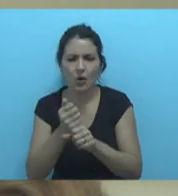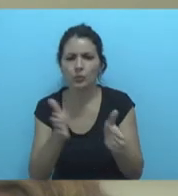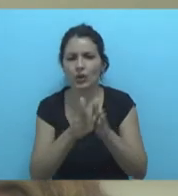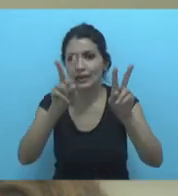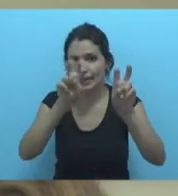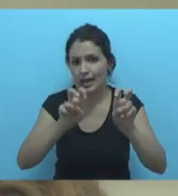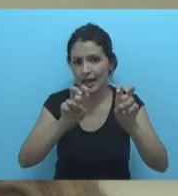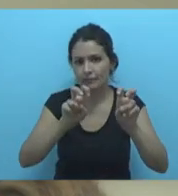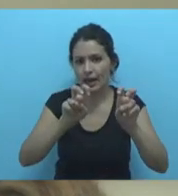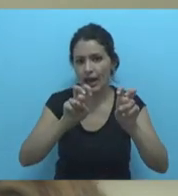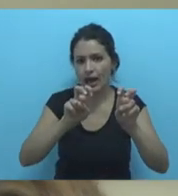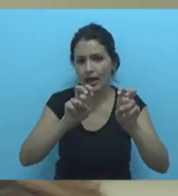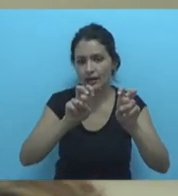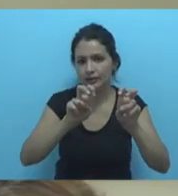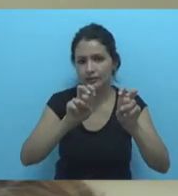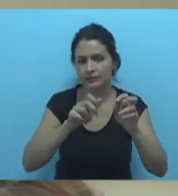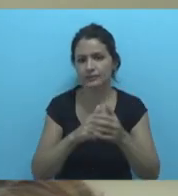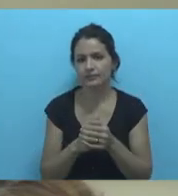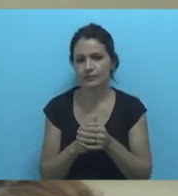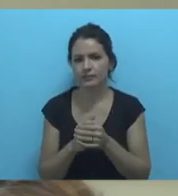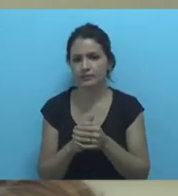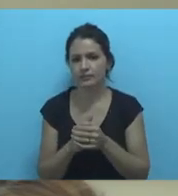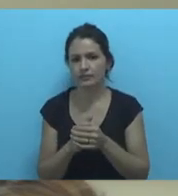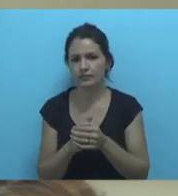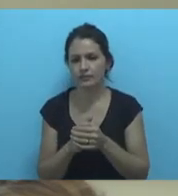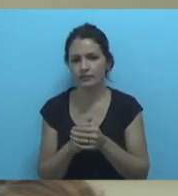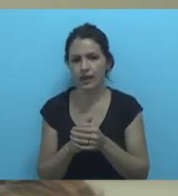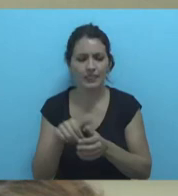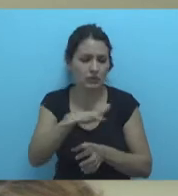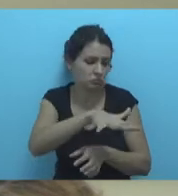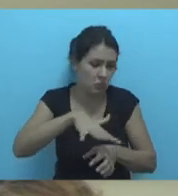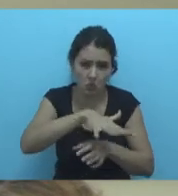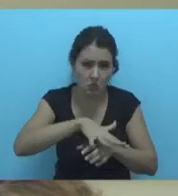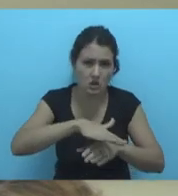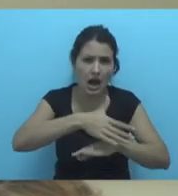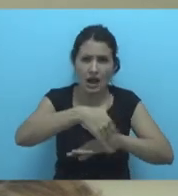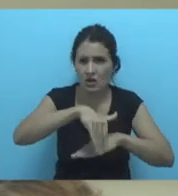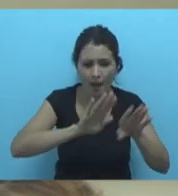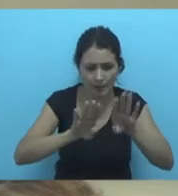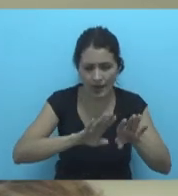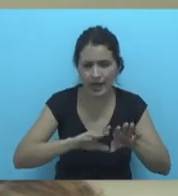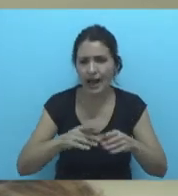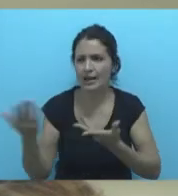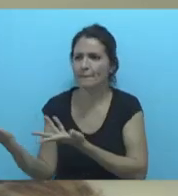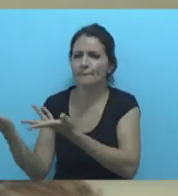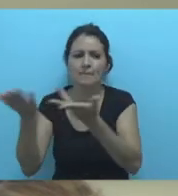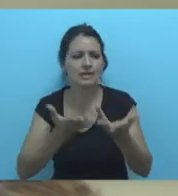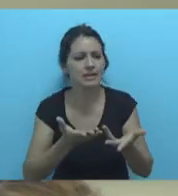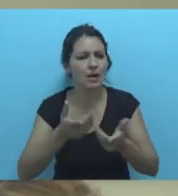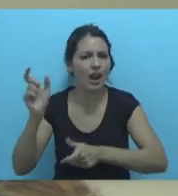de una problemática estructural de ordenamiento territorial y, bueno, lo que hicimos fue invitar a todas